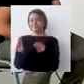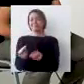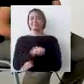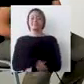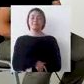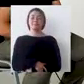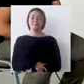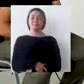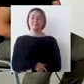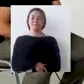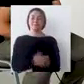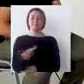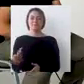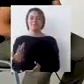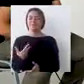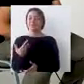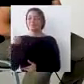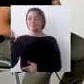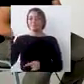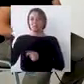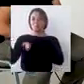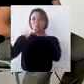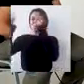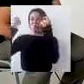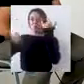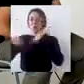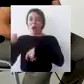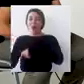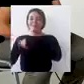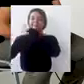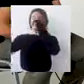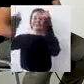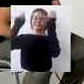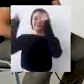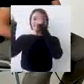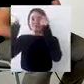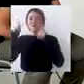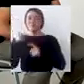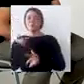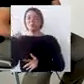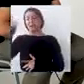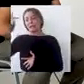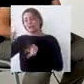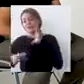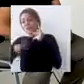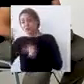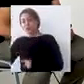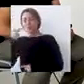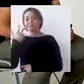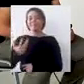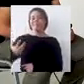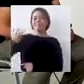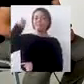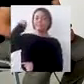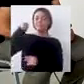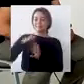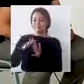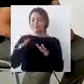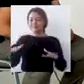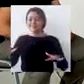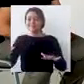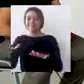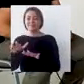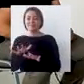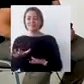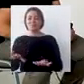tus cuentos, los cuentos de Tolkien, las historias de la Era Media, de estos territorios, ¿cómo